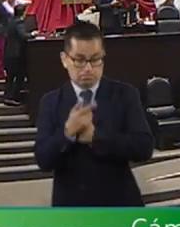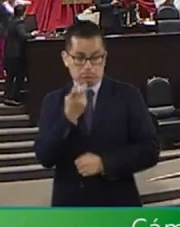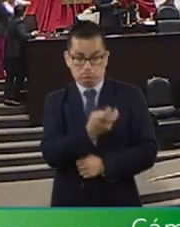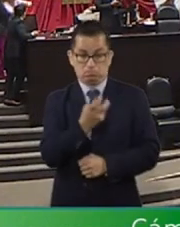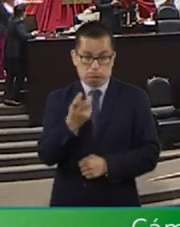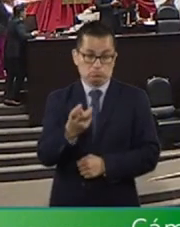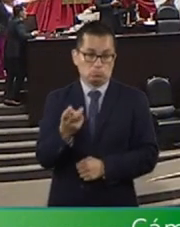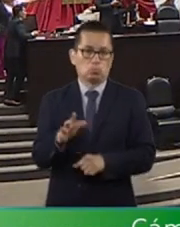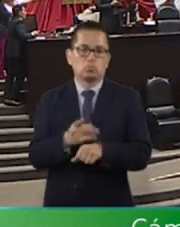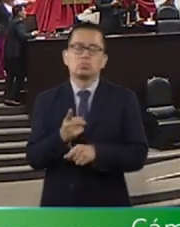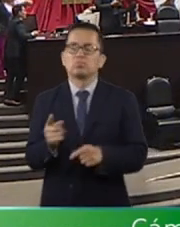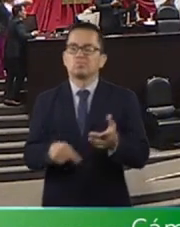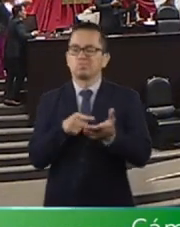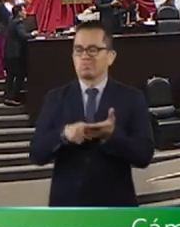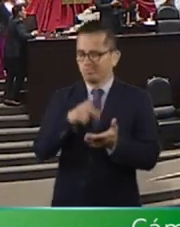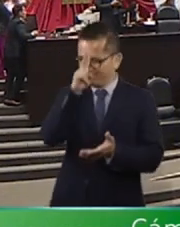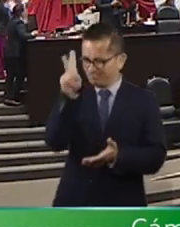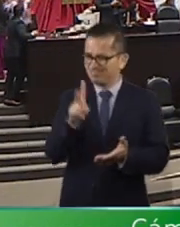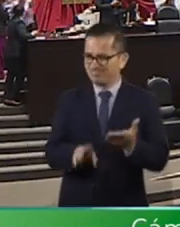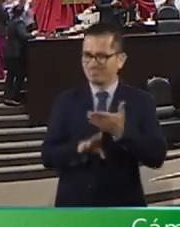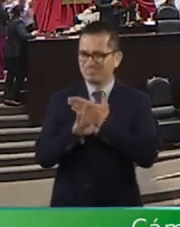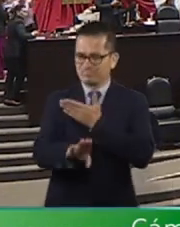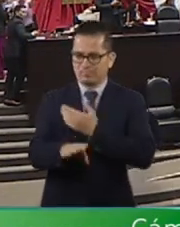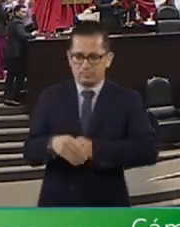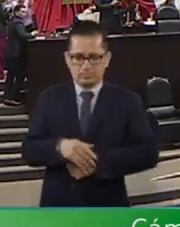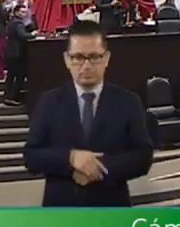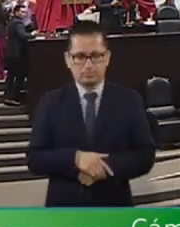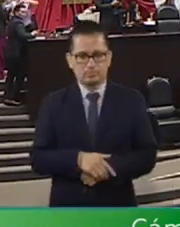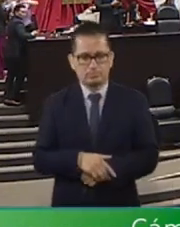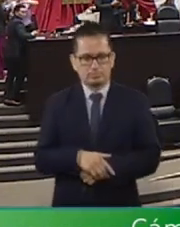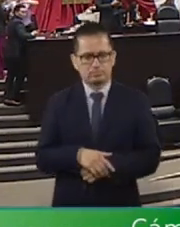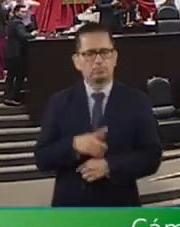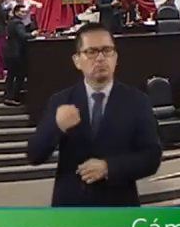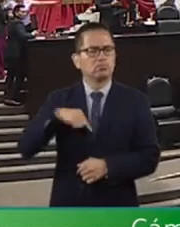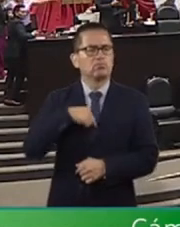enfrentan exclusión y violencia. Necesitamos saber